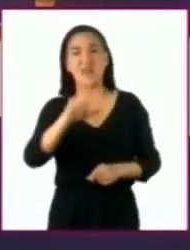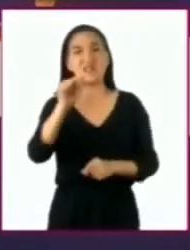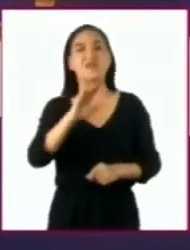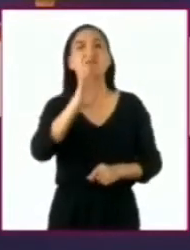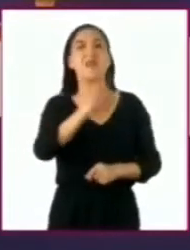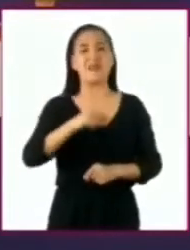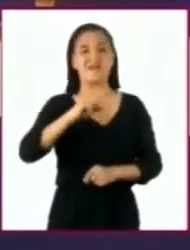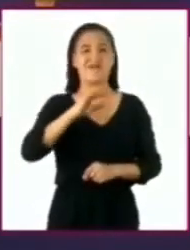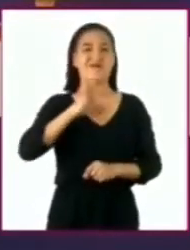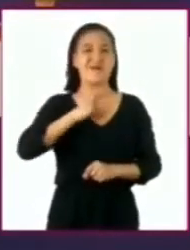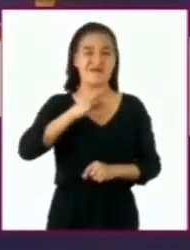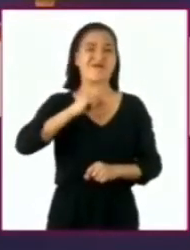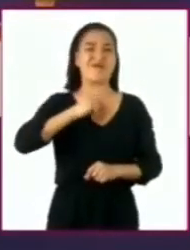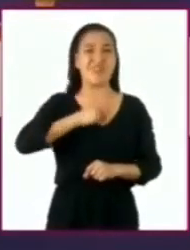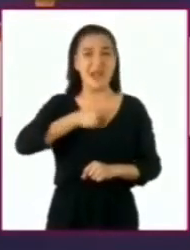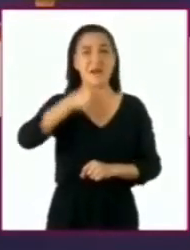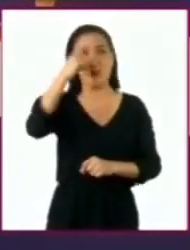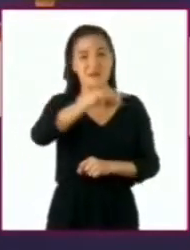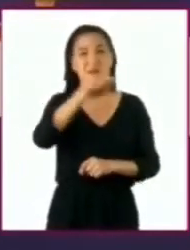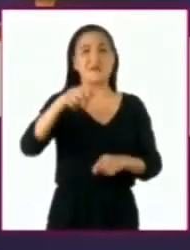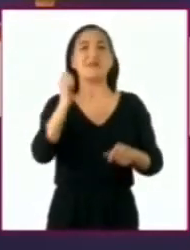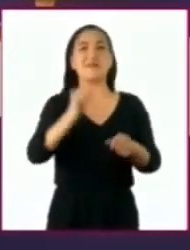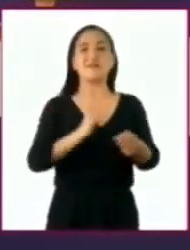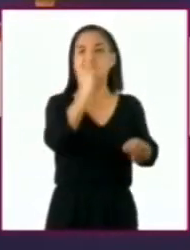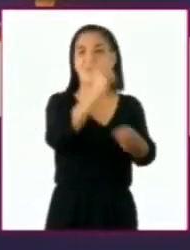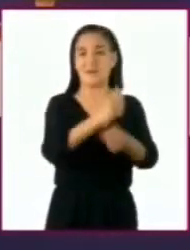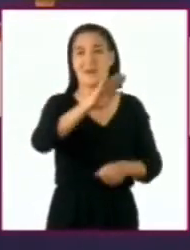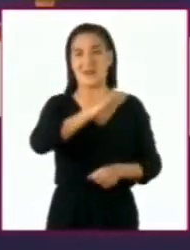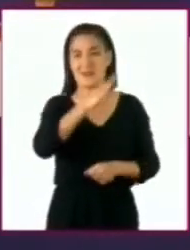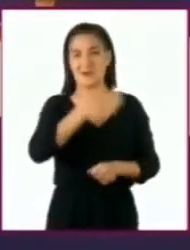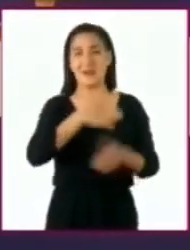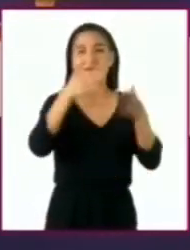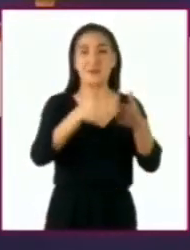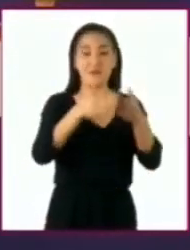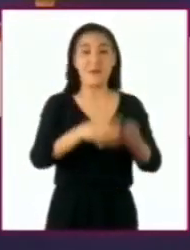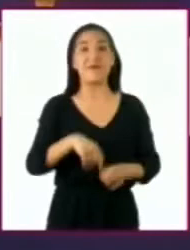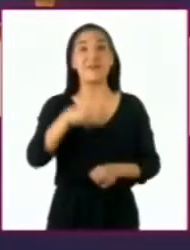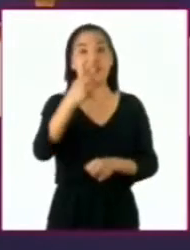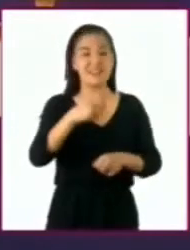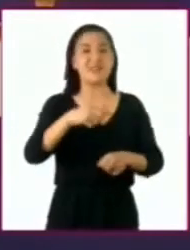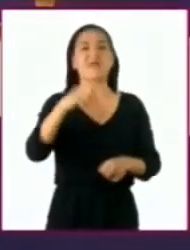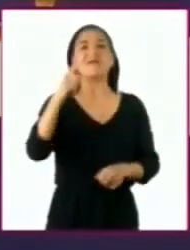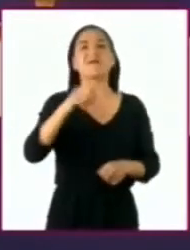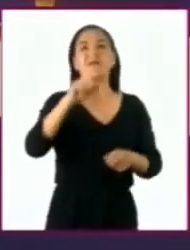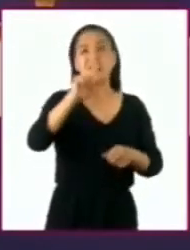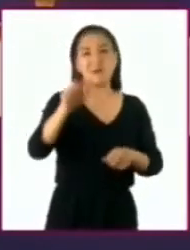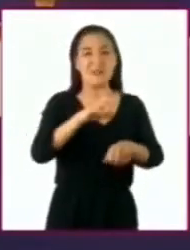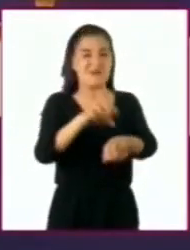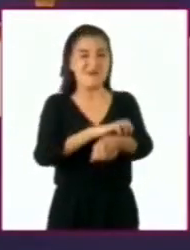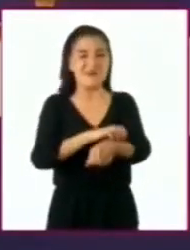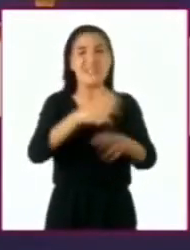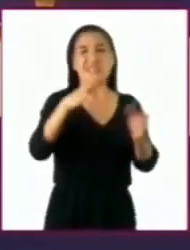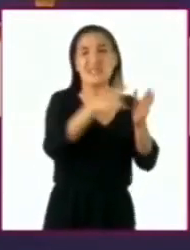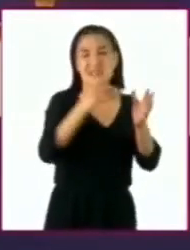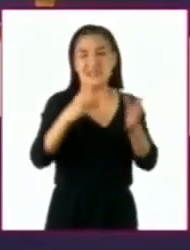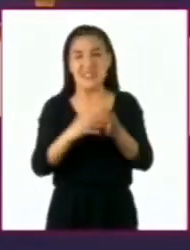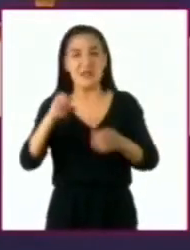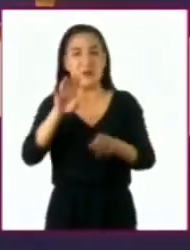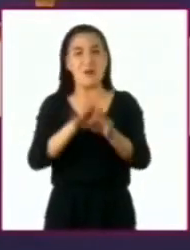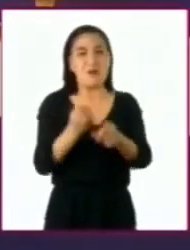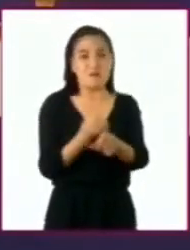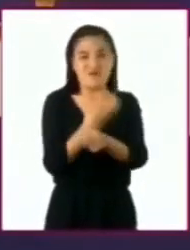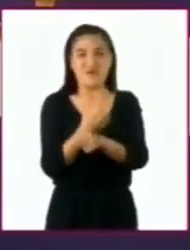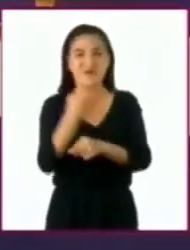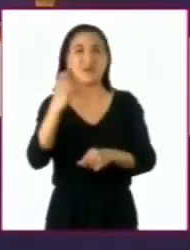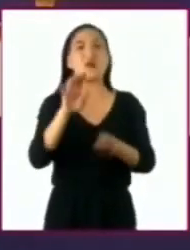de los españoles. A las tres primeras, la peste y el sarampión, las muertes ocasionadas por las guerras y